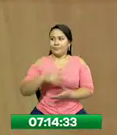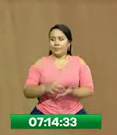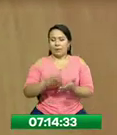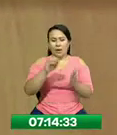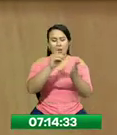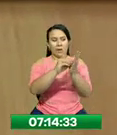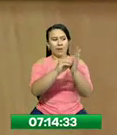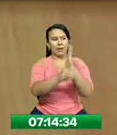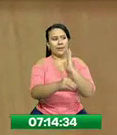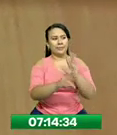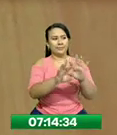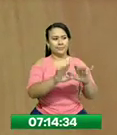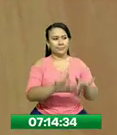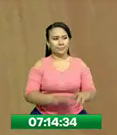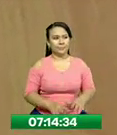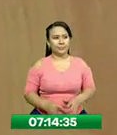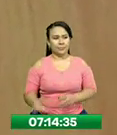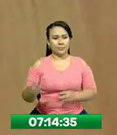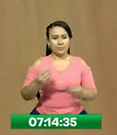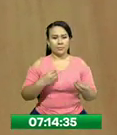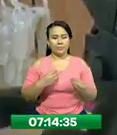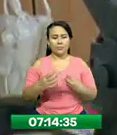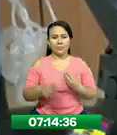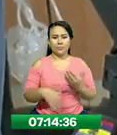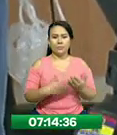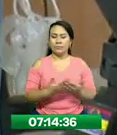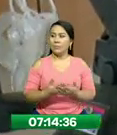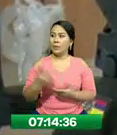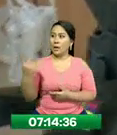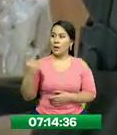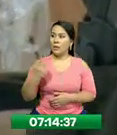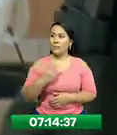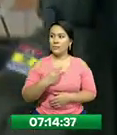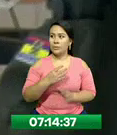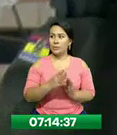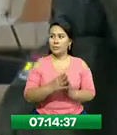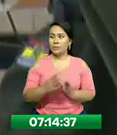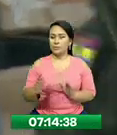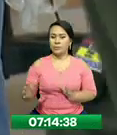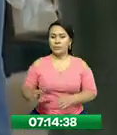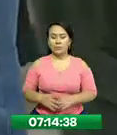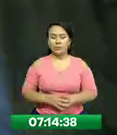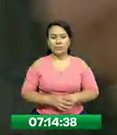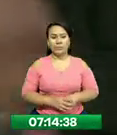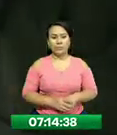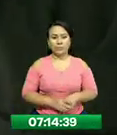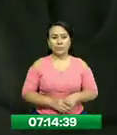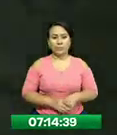su denuncia en la fiscalía. Informó Jorge Salazar.